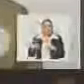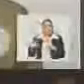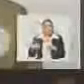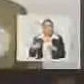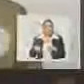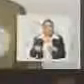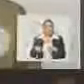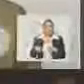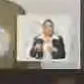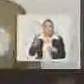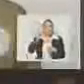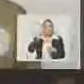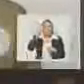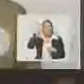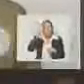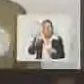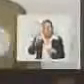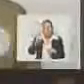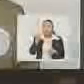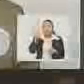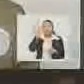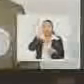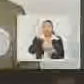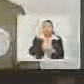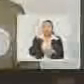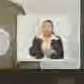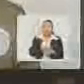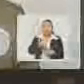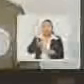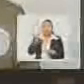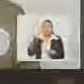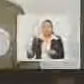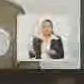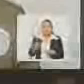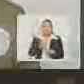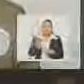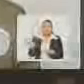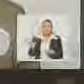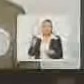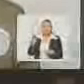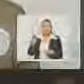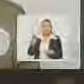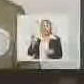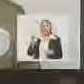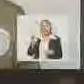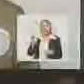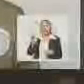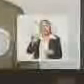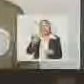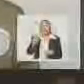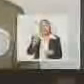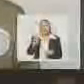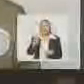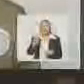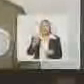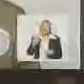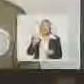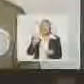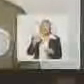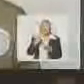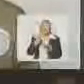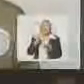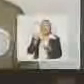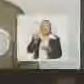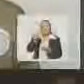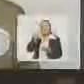de estas degradaciones de la vida comunitaria, a veces se ve inclinado a incurrir en una conducta antisocial. Por